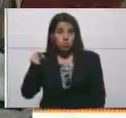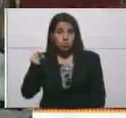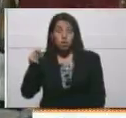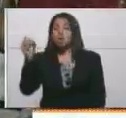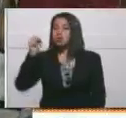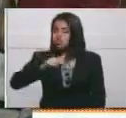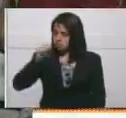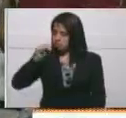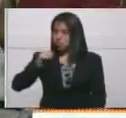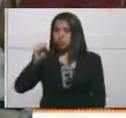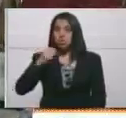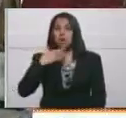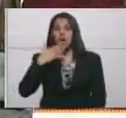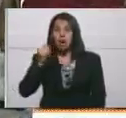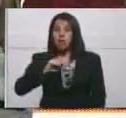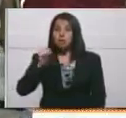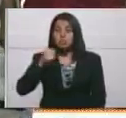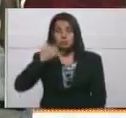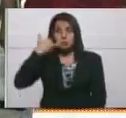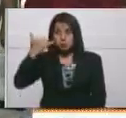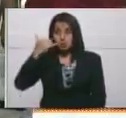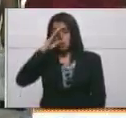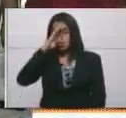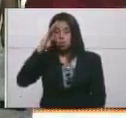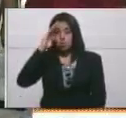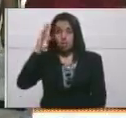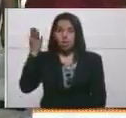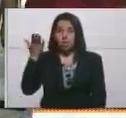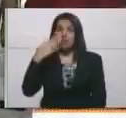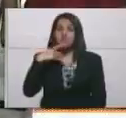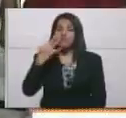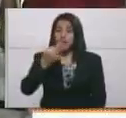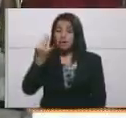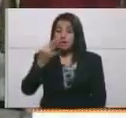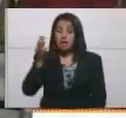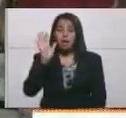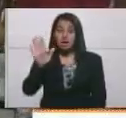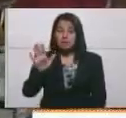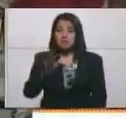Así es, seguimos en línea, Diosdado, y es absolutamente cierto.